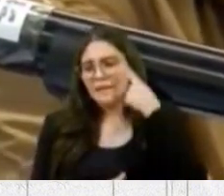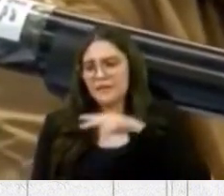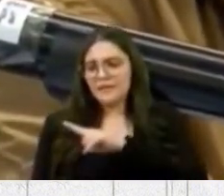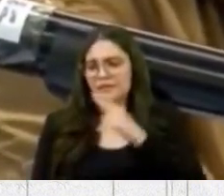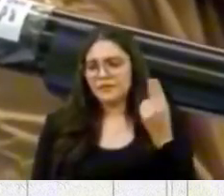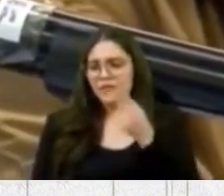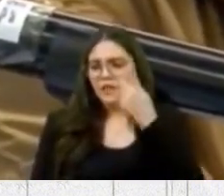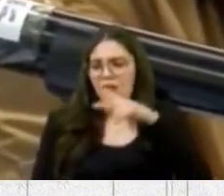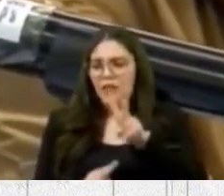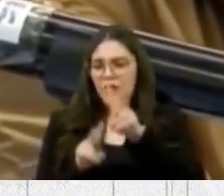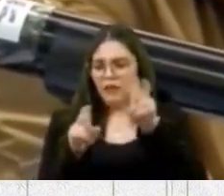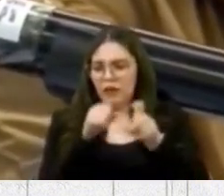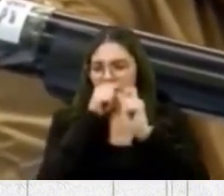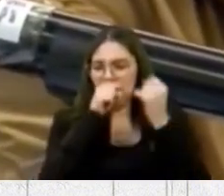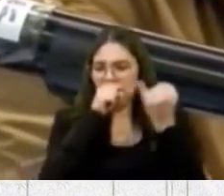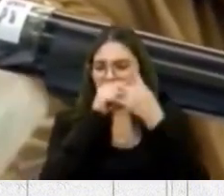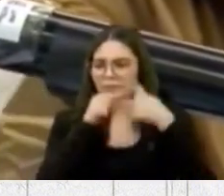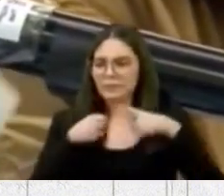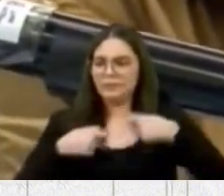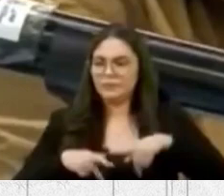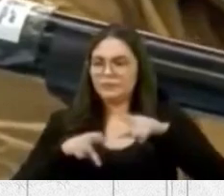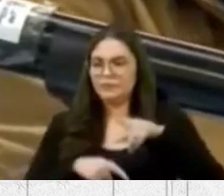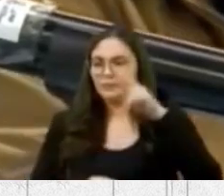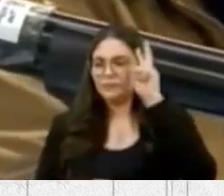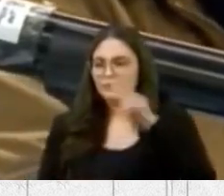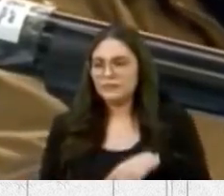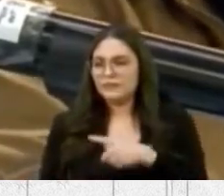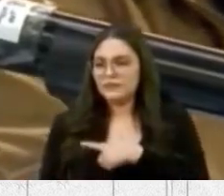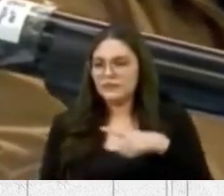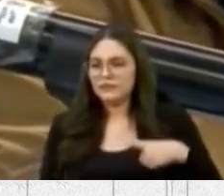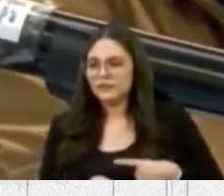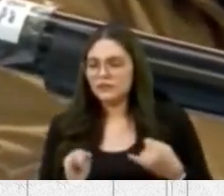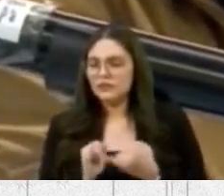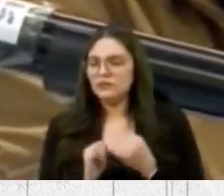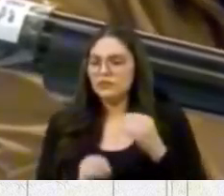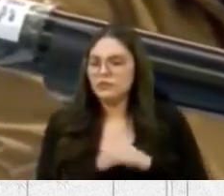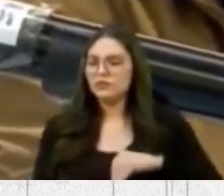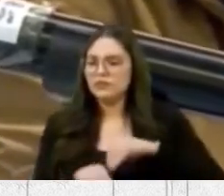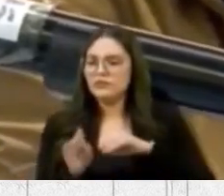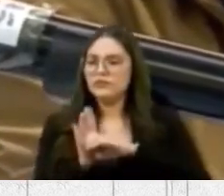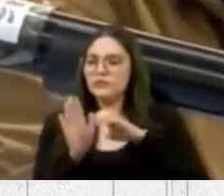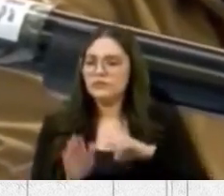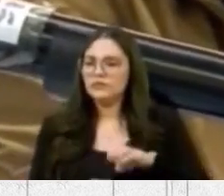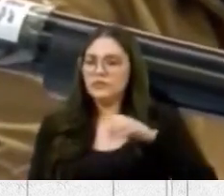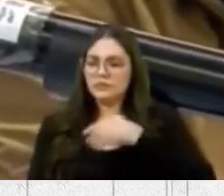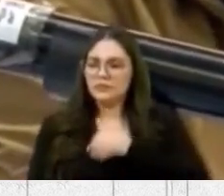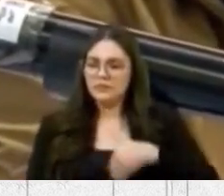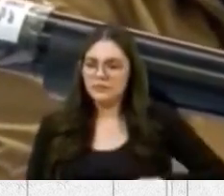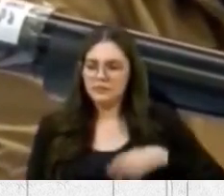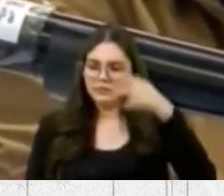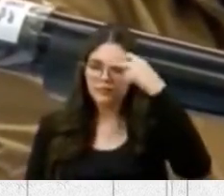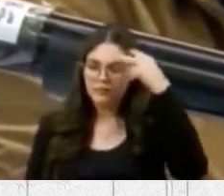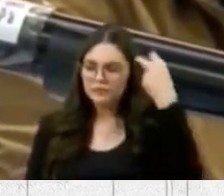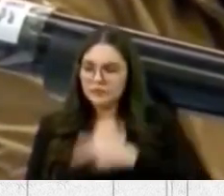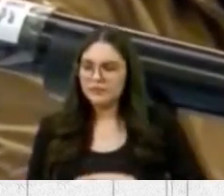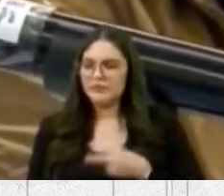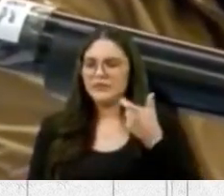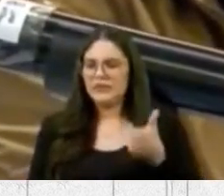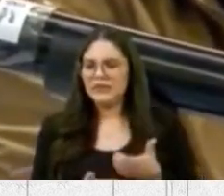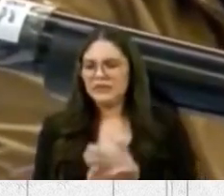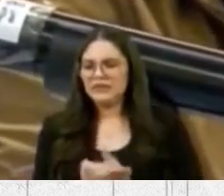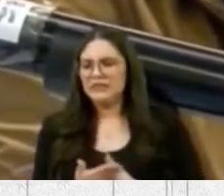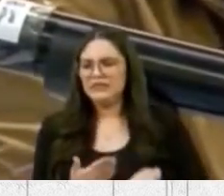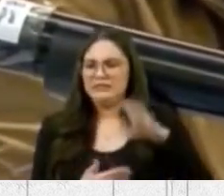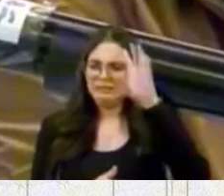vanidades personales. Sueldos superiores al presidente de la República, aguinaldos exagerados,